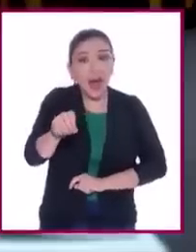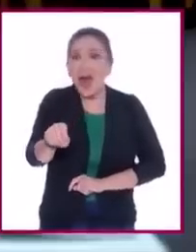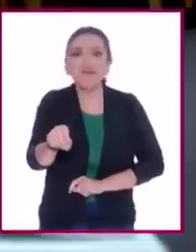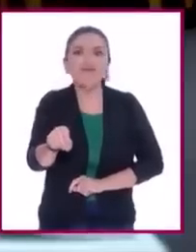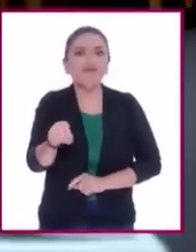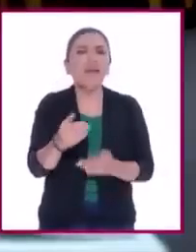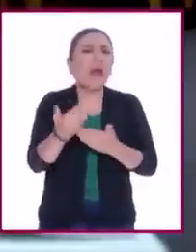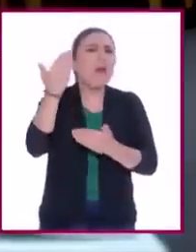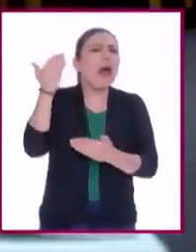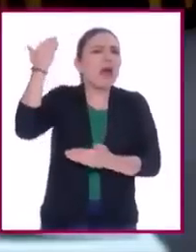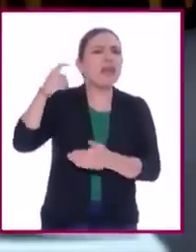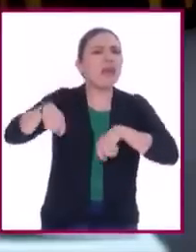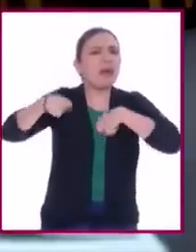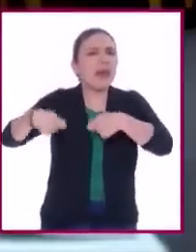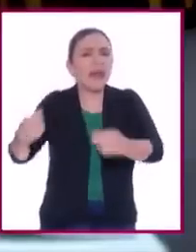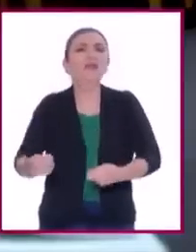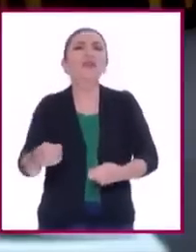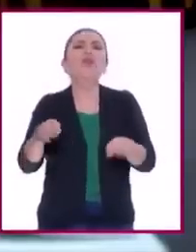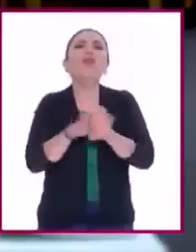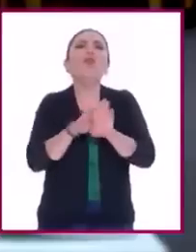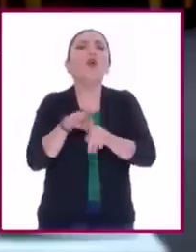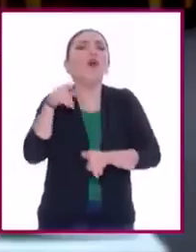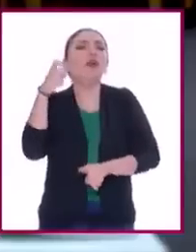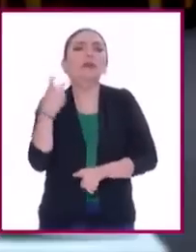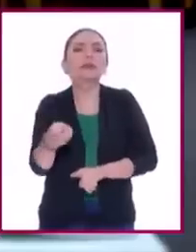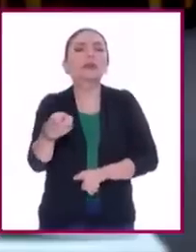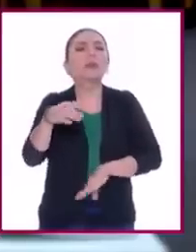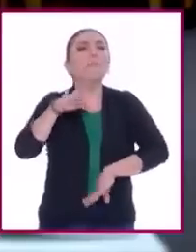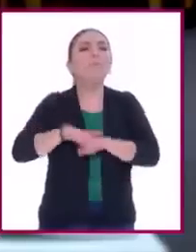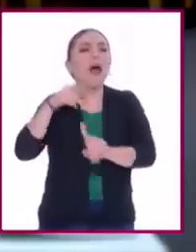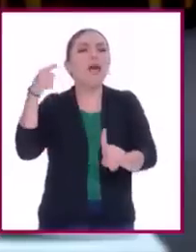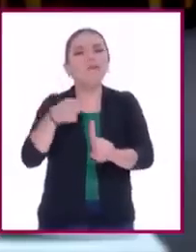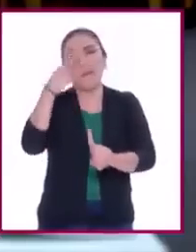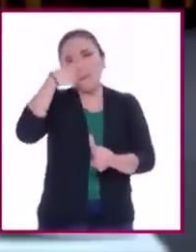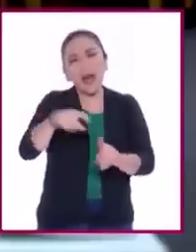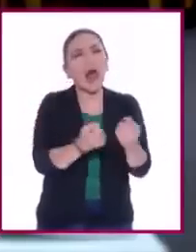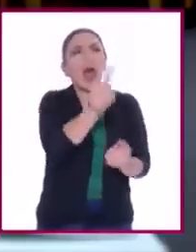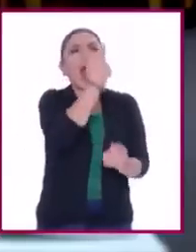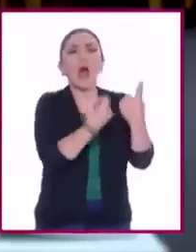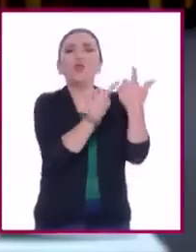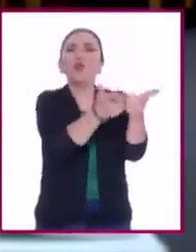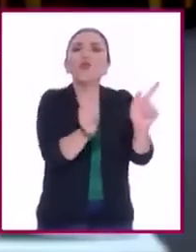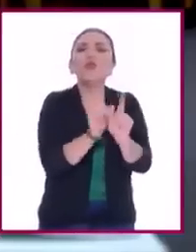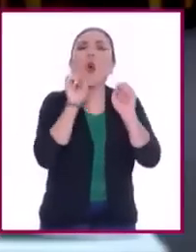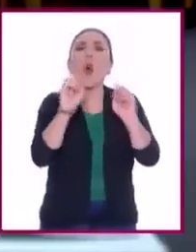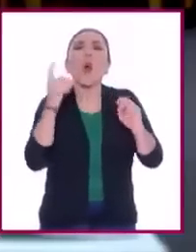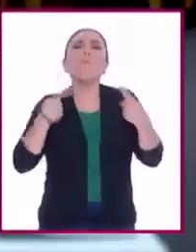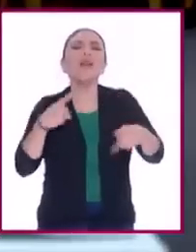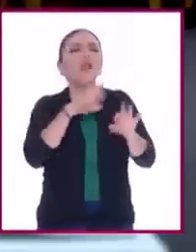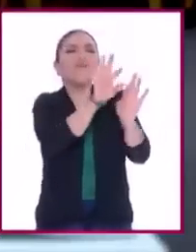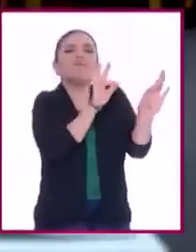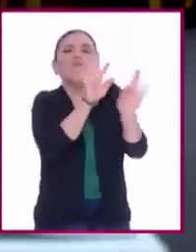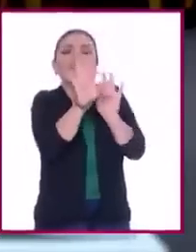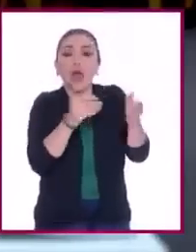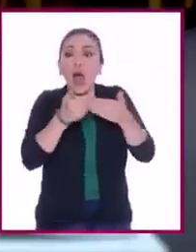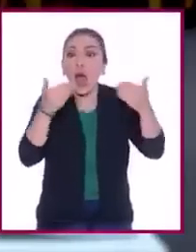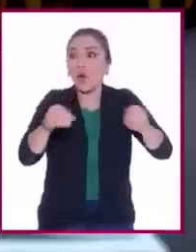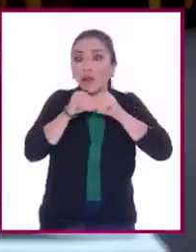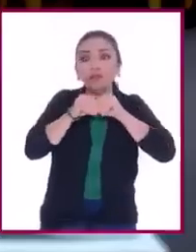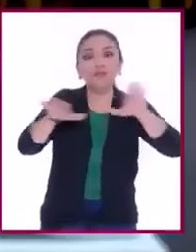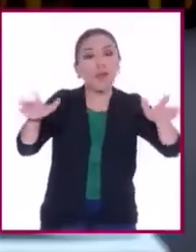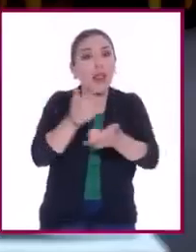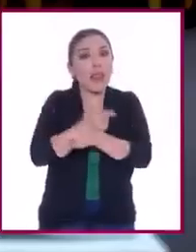en otras generaciones Supongo que va encaminado a ciertos este sectores o ciertas personas y esta vez se hace pública